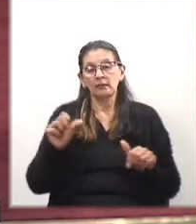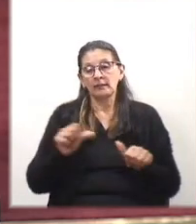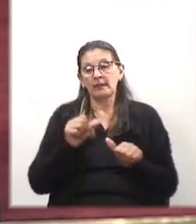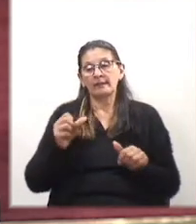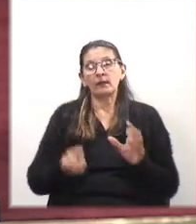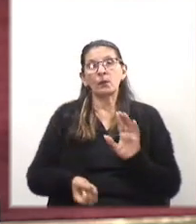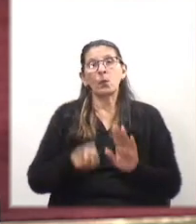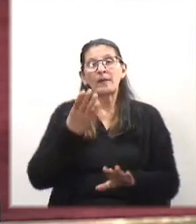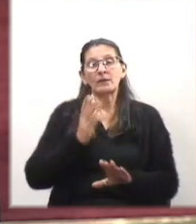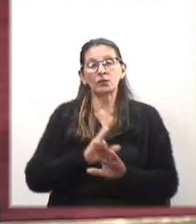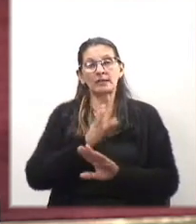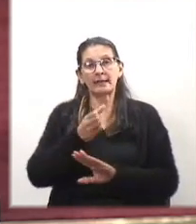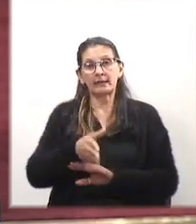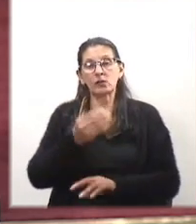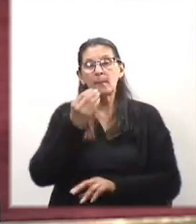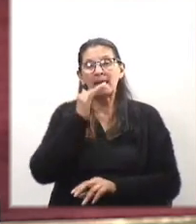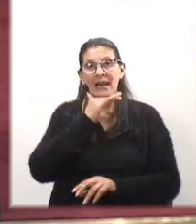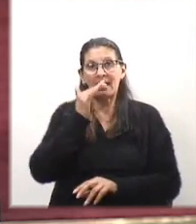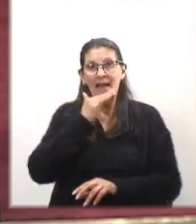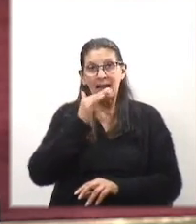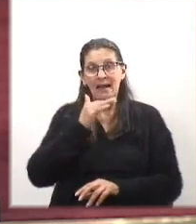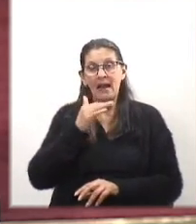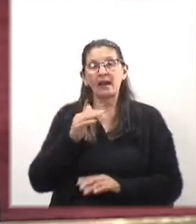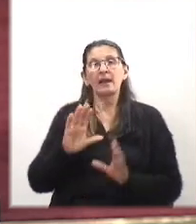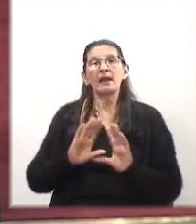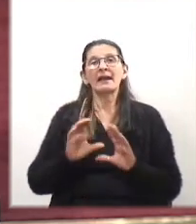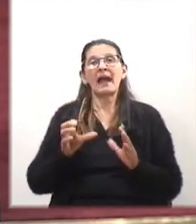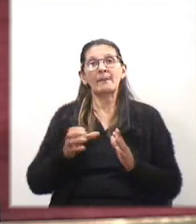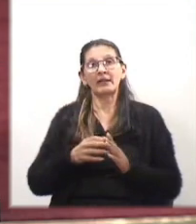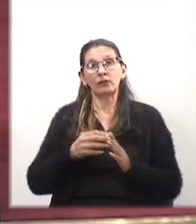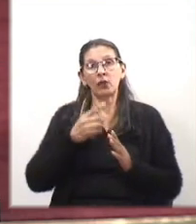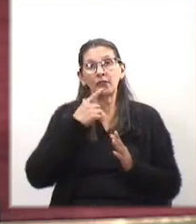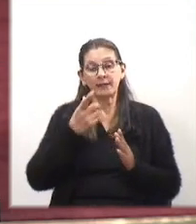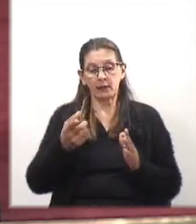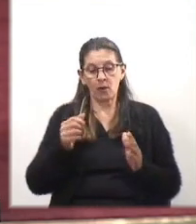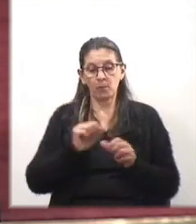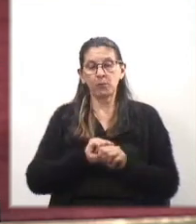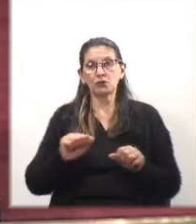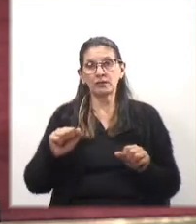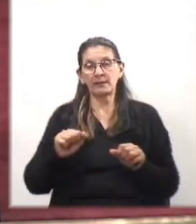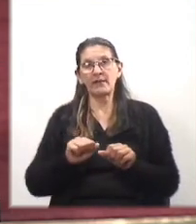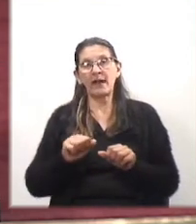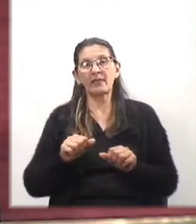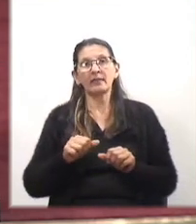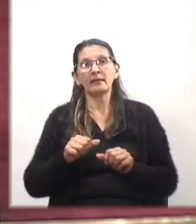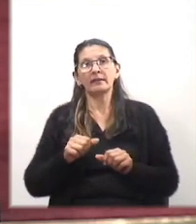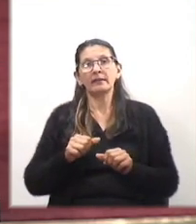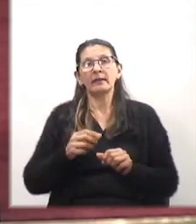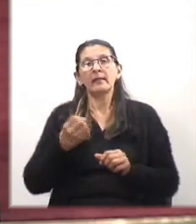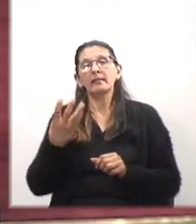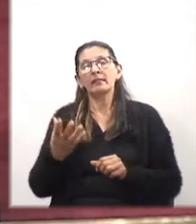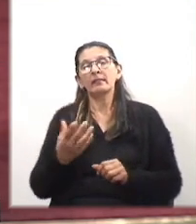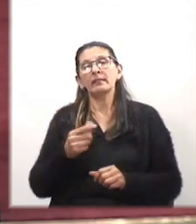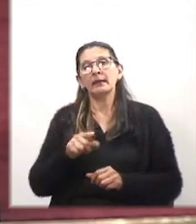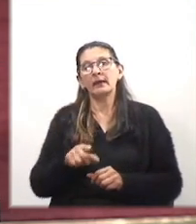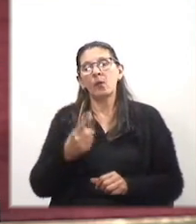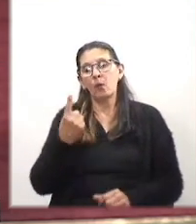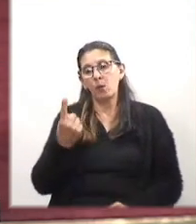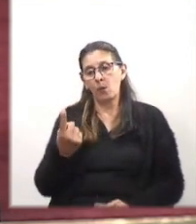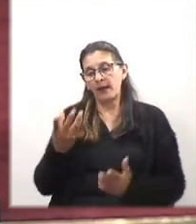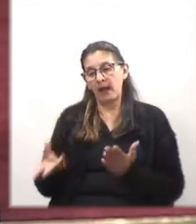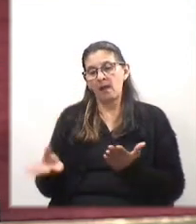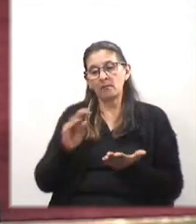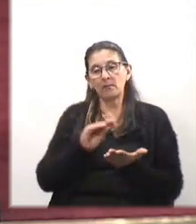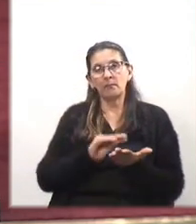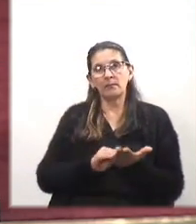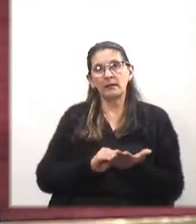nuevos ingresos para la caja, Cabildo propuso como medida alternativa la posibilidad de una